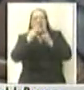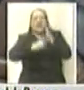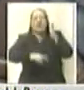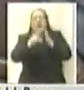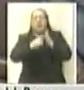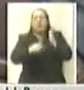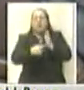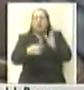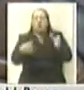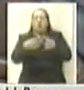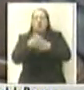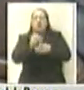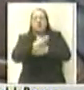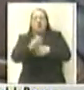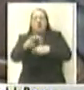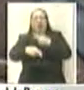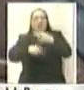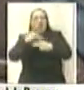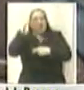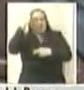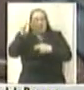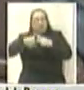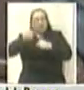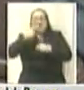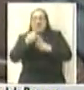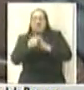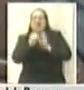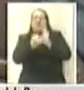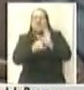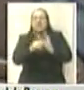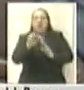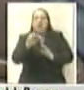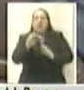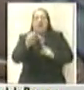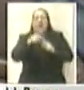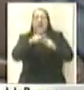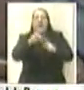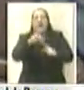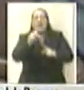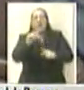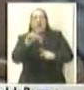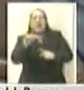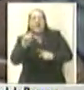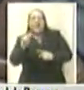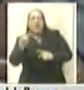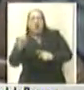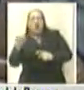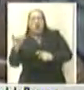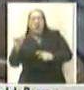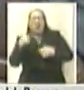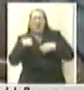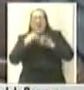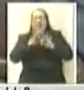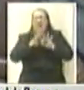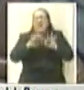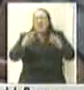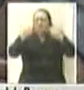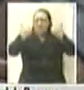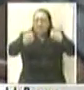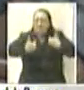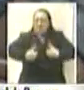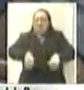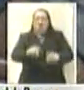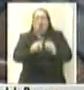del Consejo Nacional de la Magistratura, inciso E, trayectoria democrática y defensa del Estado de Derecho,